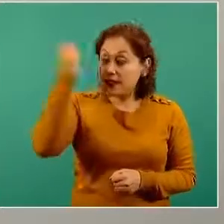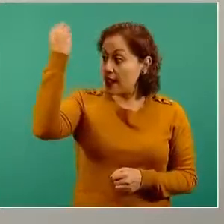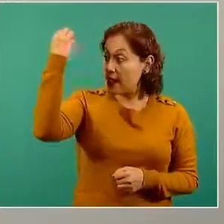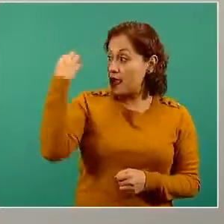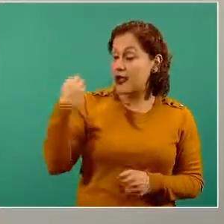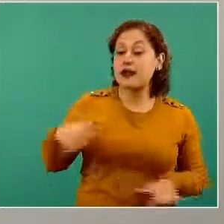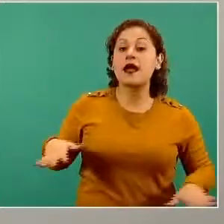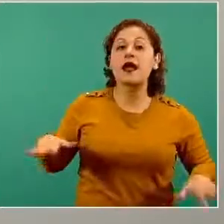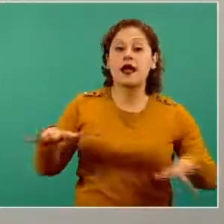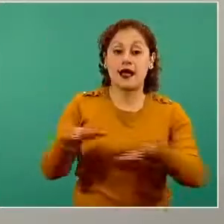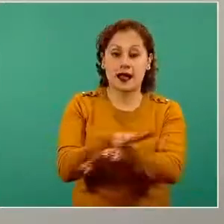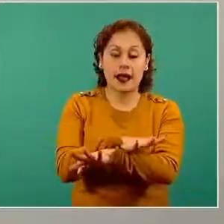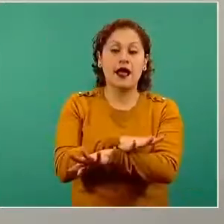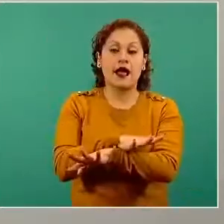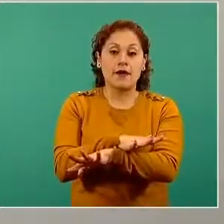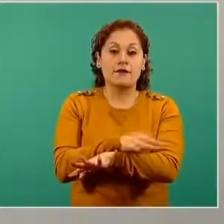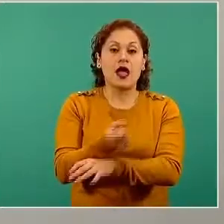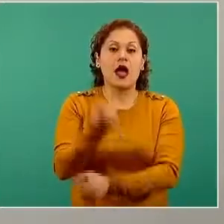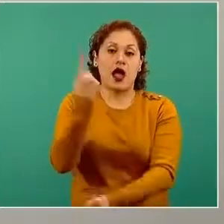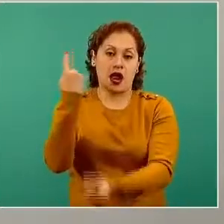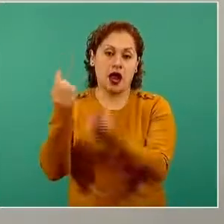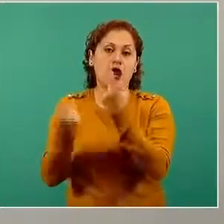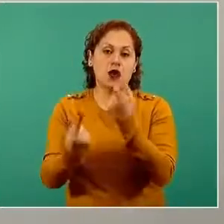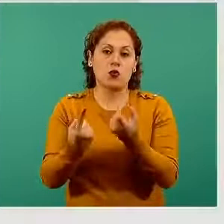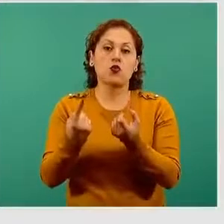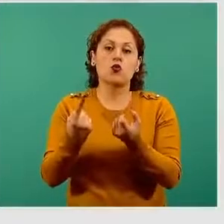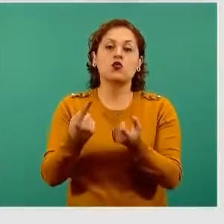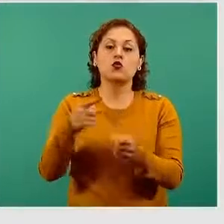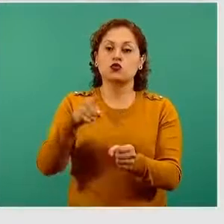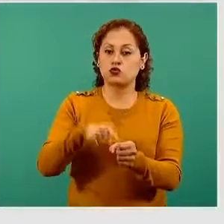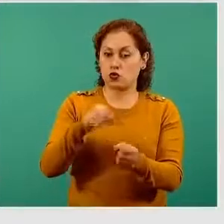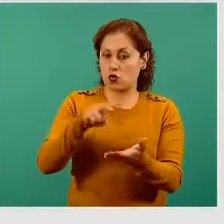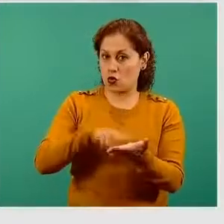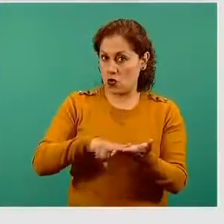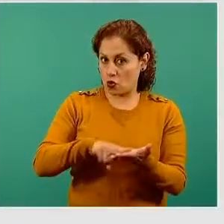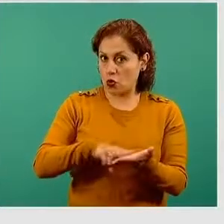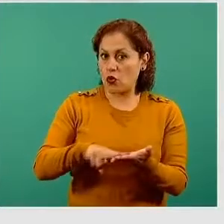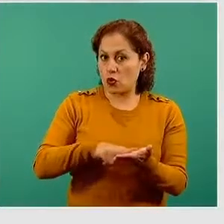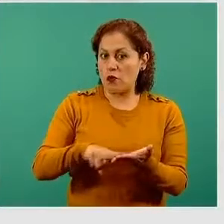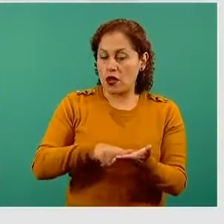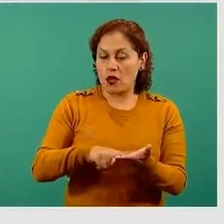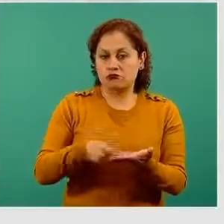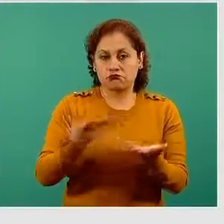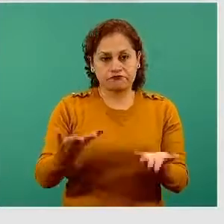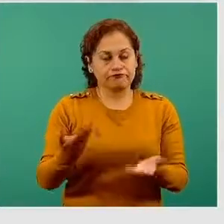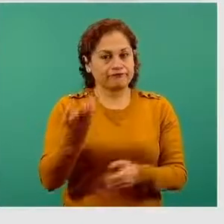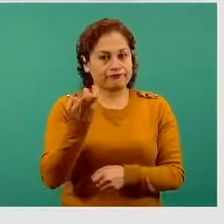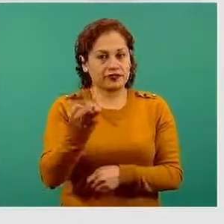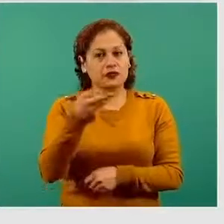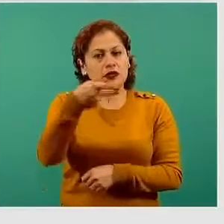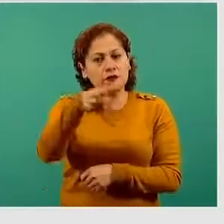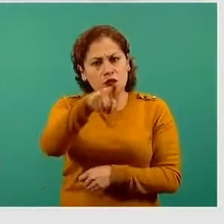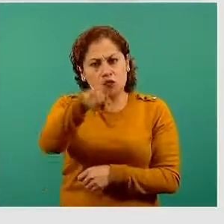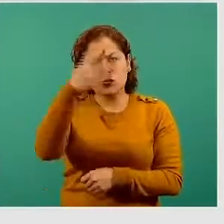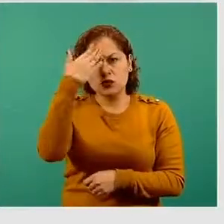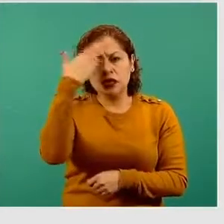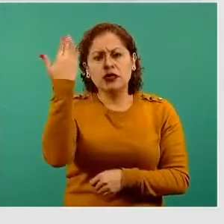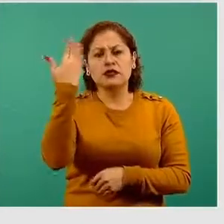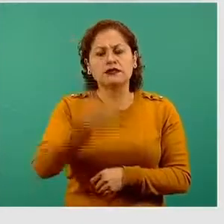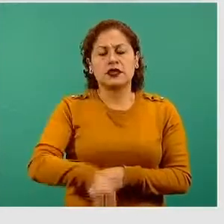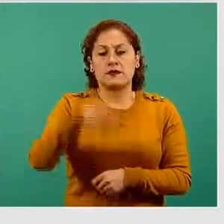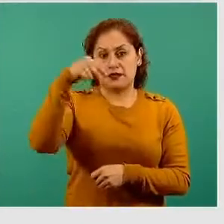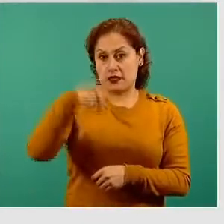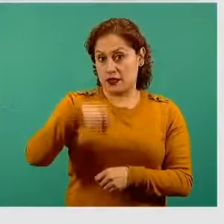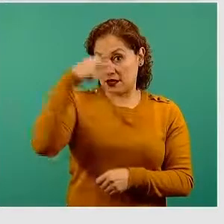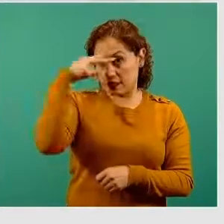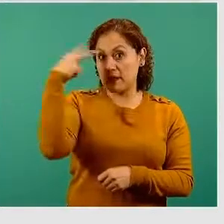iniciando un nivel de riesgo bajo, que es verde, pero que, como sabemos, dado que todavía tenemos en México población susceptible de